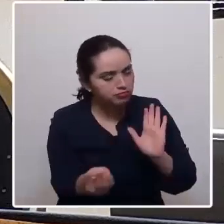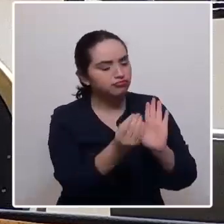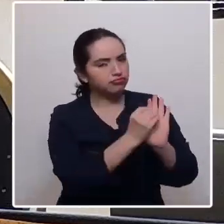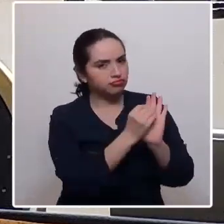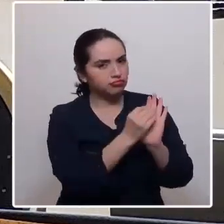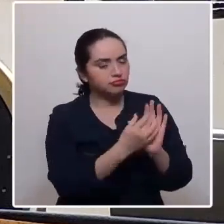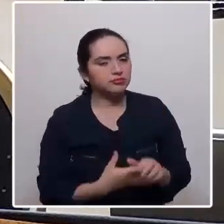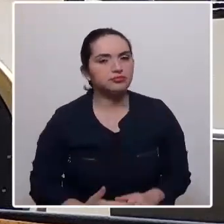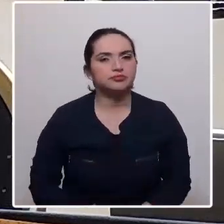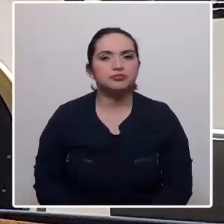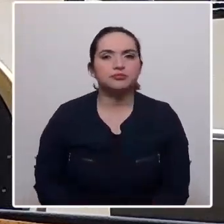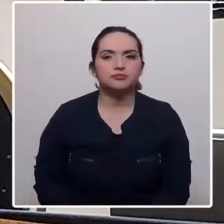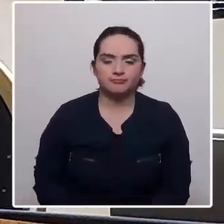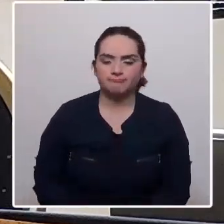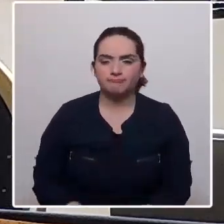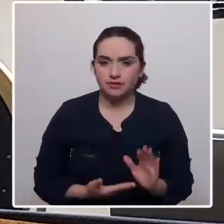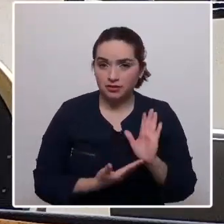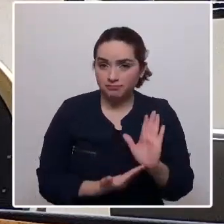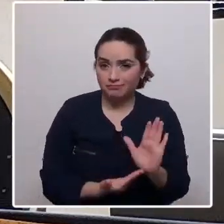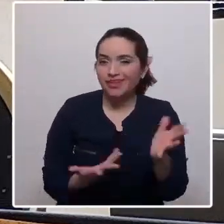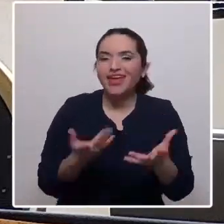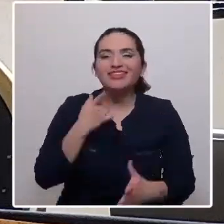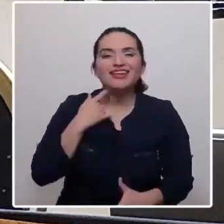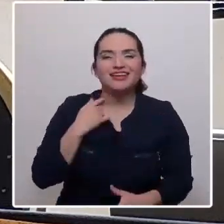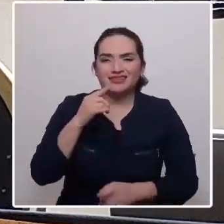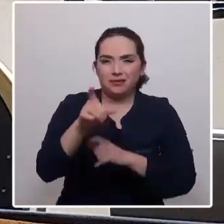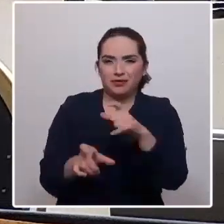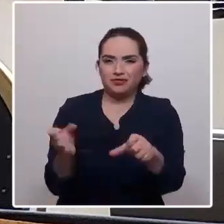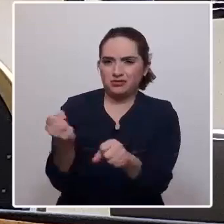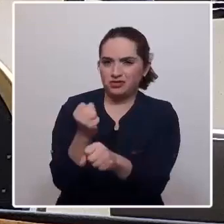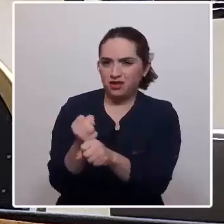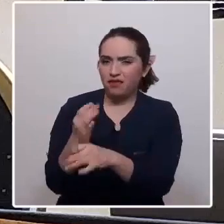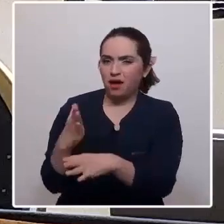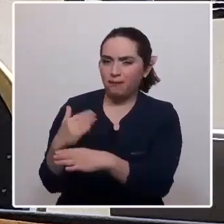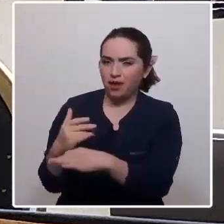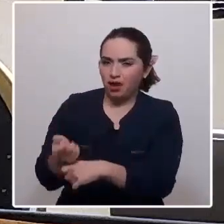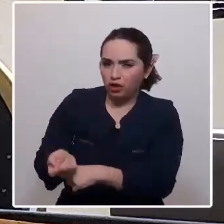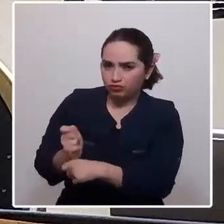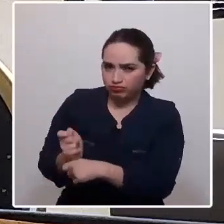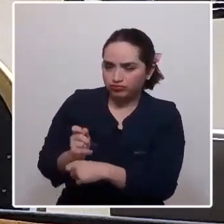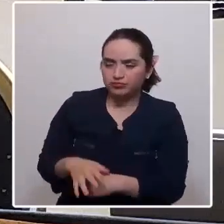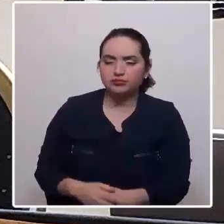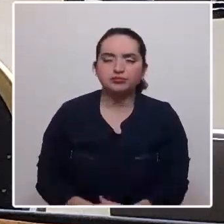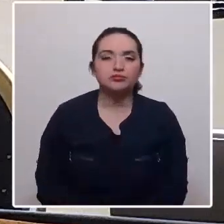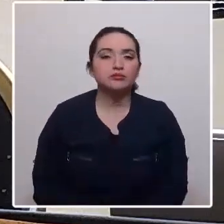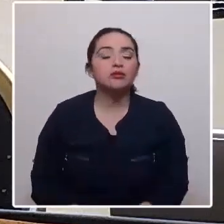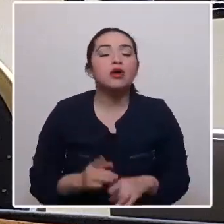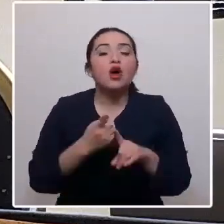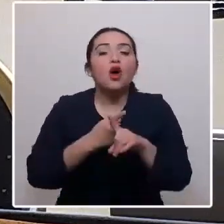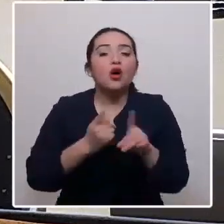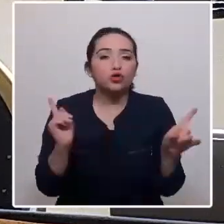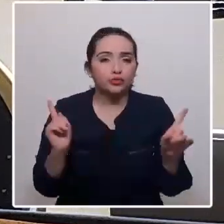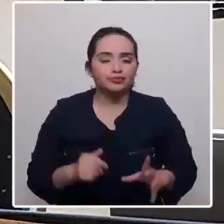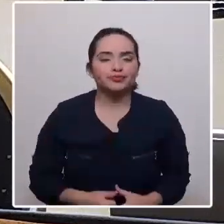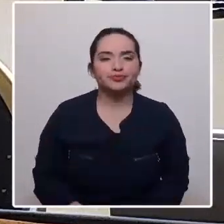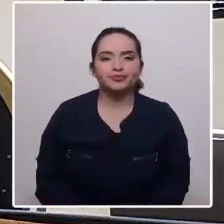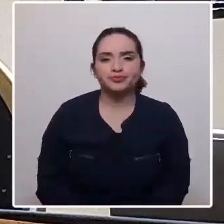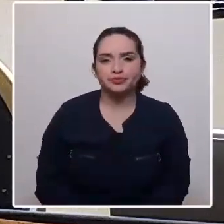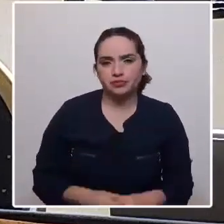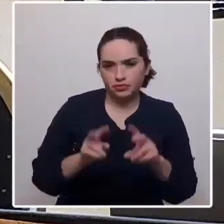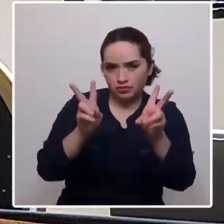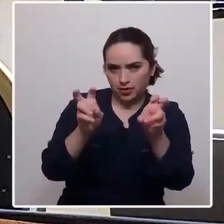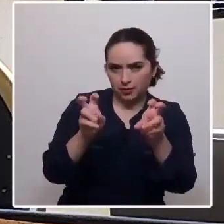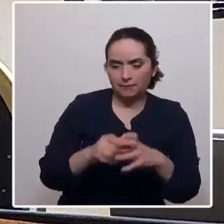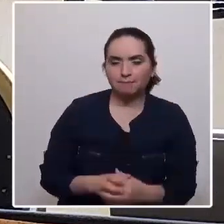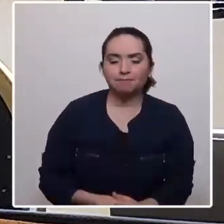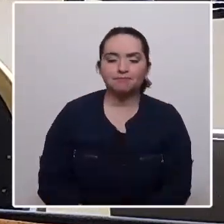que obviamente se vean reflejados los intereses de la pesca artesanal. Eso por una parte. Y por otra parte, obviamente que